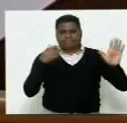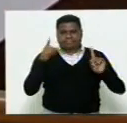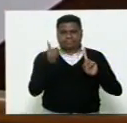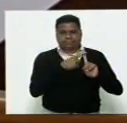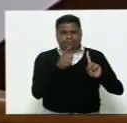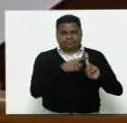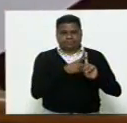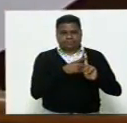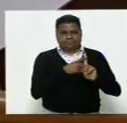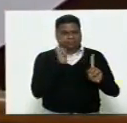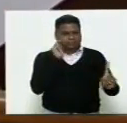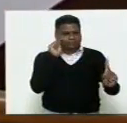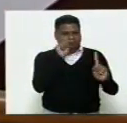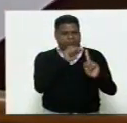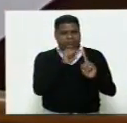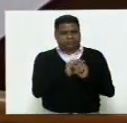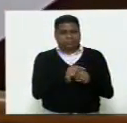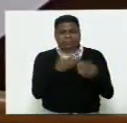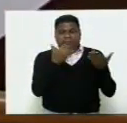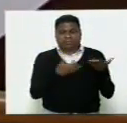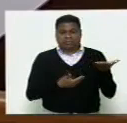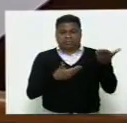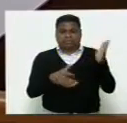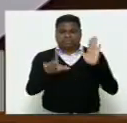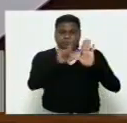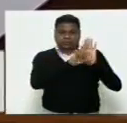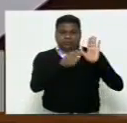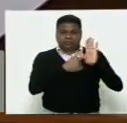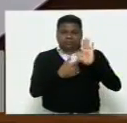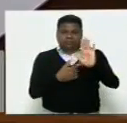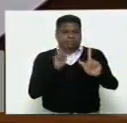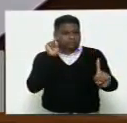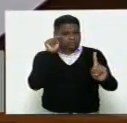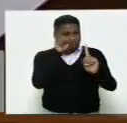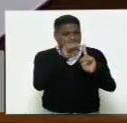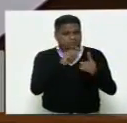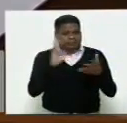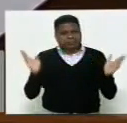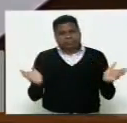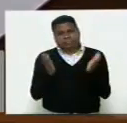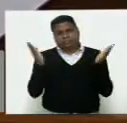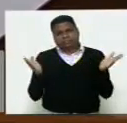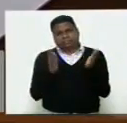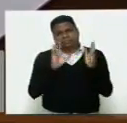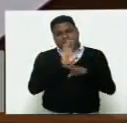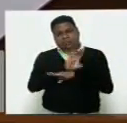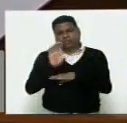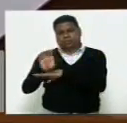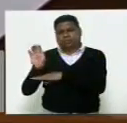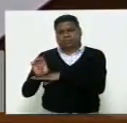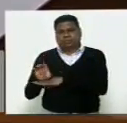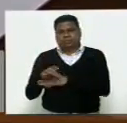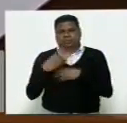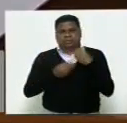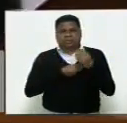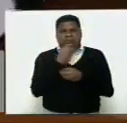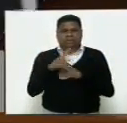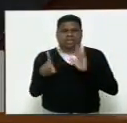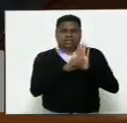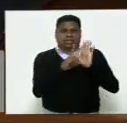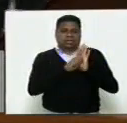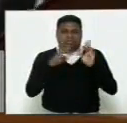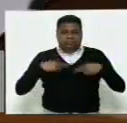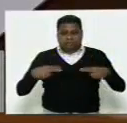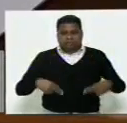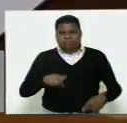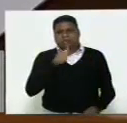objeto. El presente decreto constituyente tiene por objeto promover, proteger y garantizar el derecho humano de